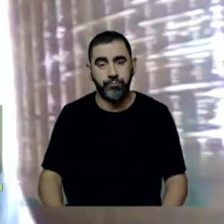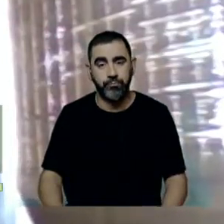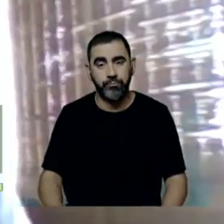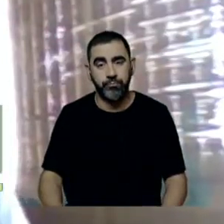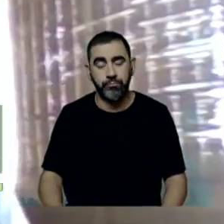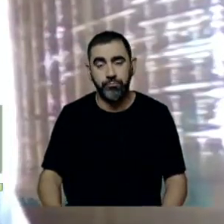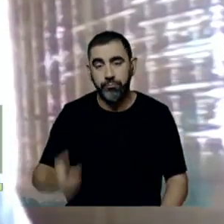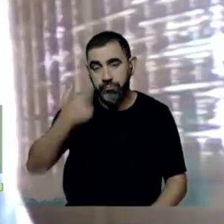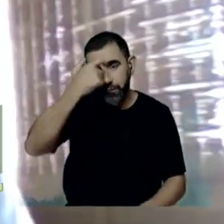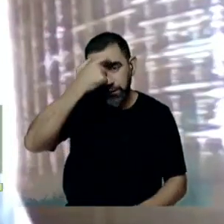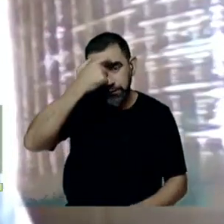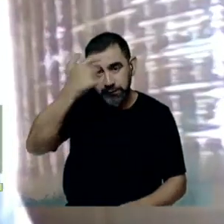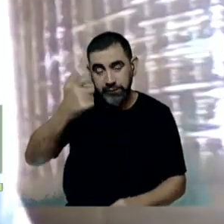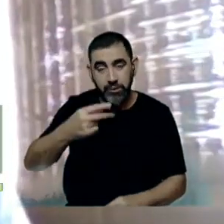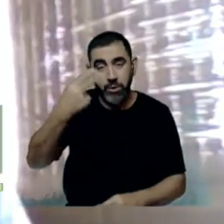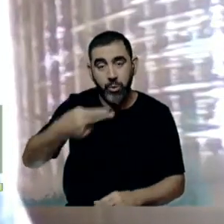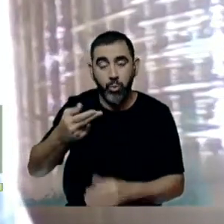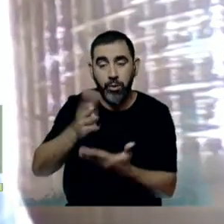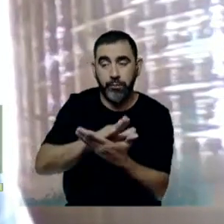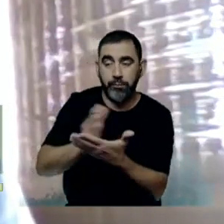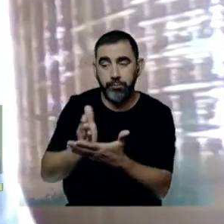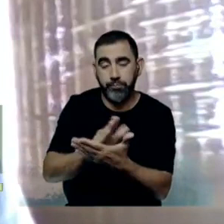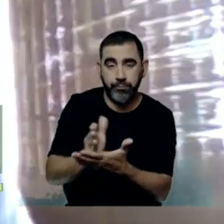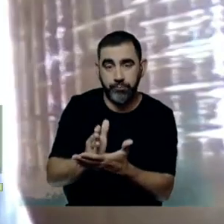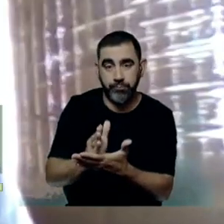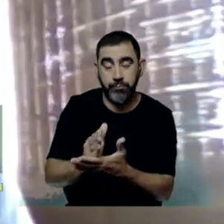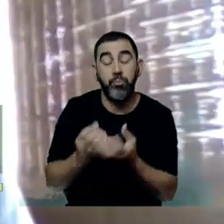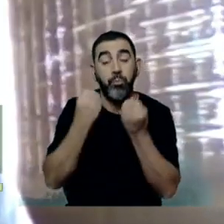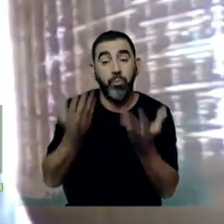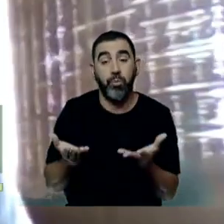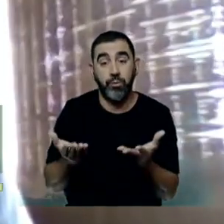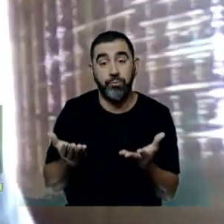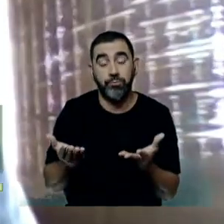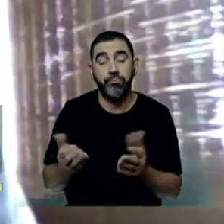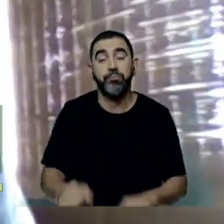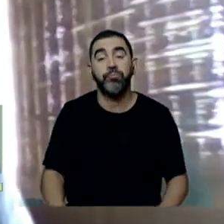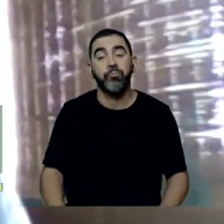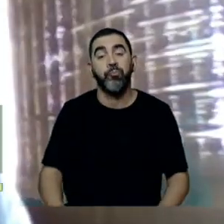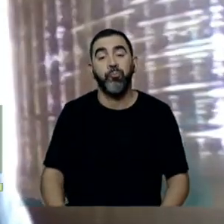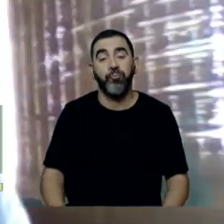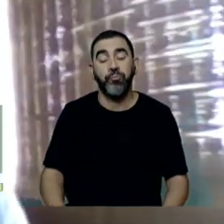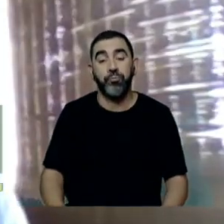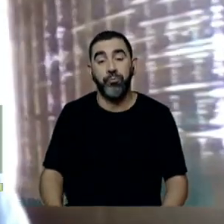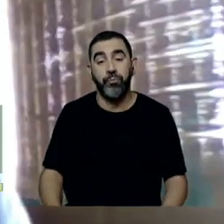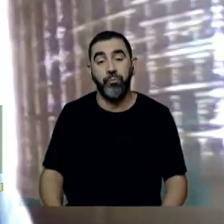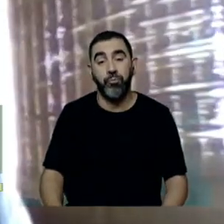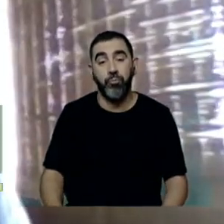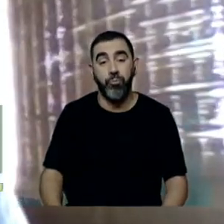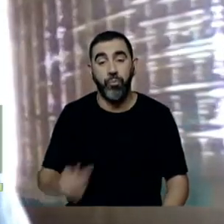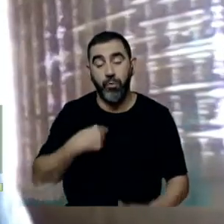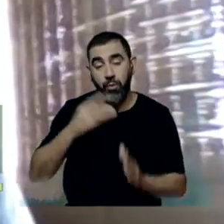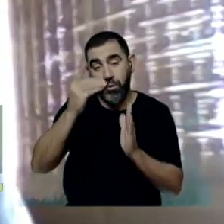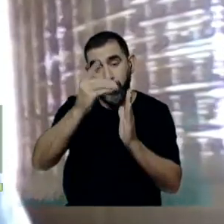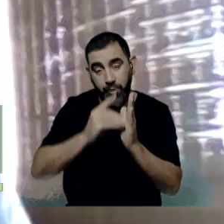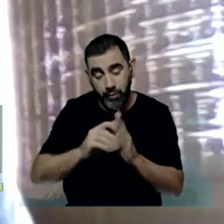La ciencia nunca es imparcial, porque cuando uno toma datos,